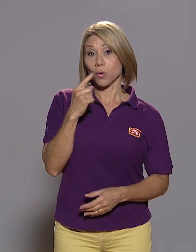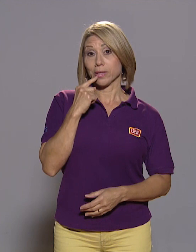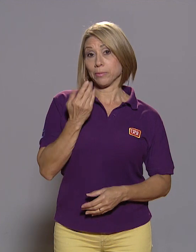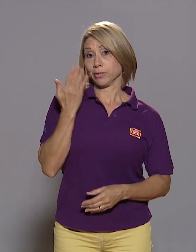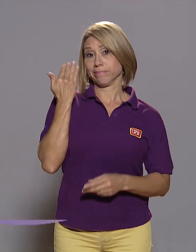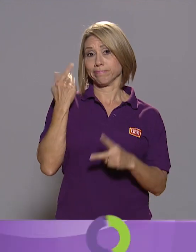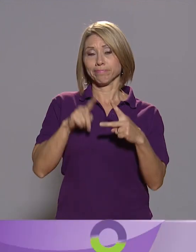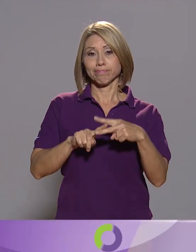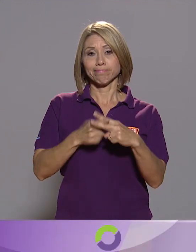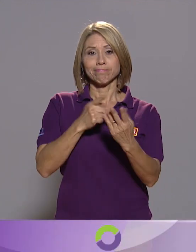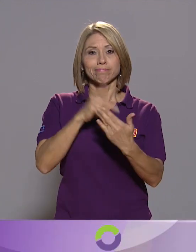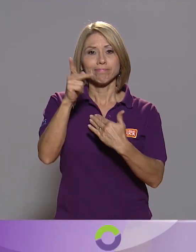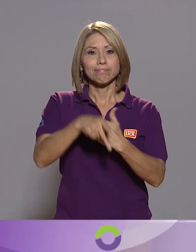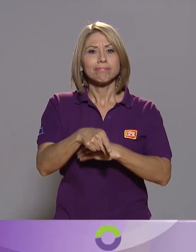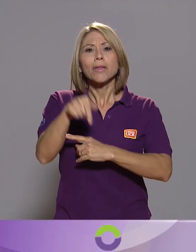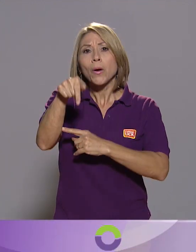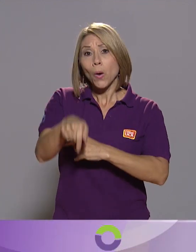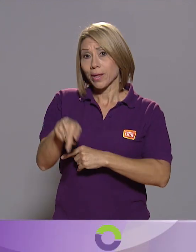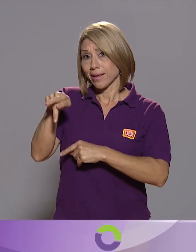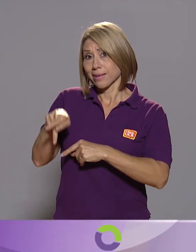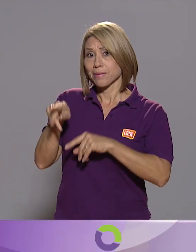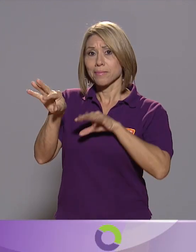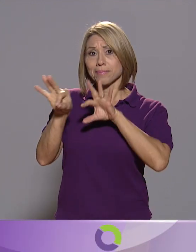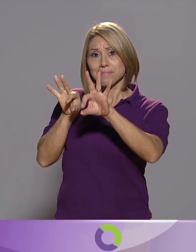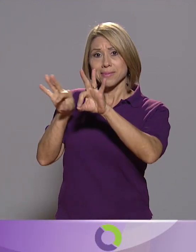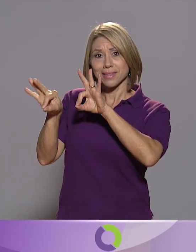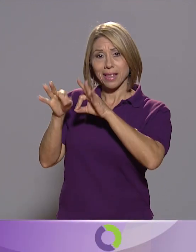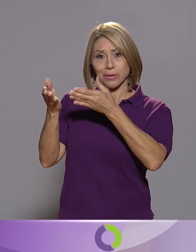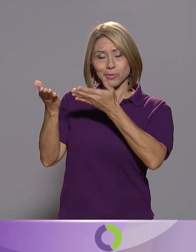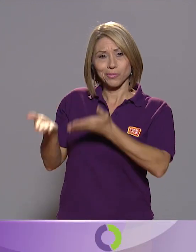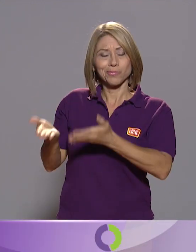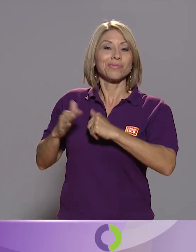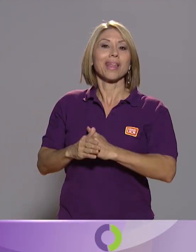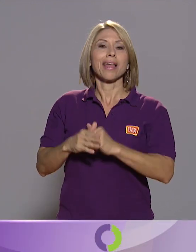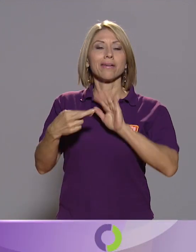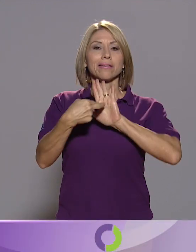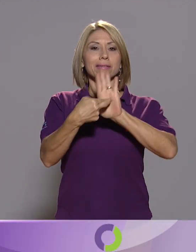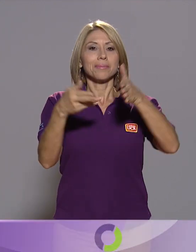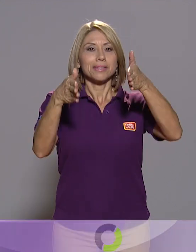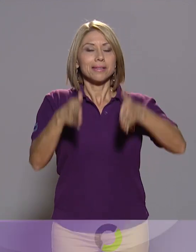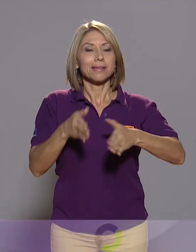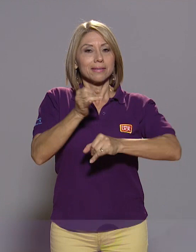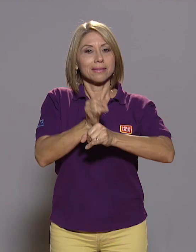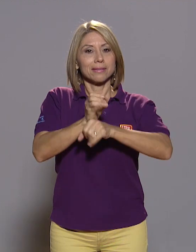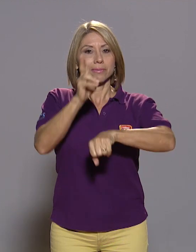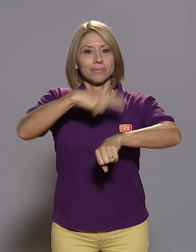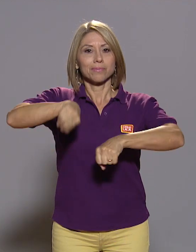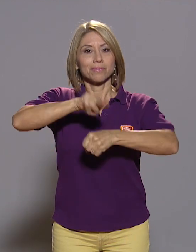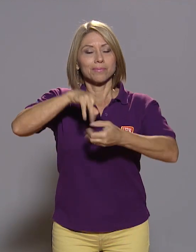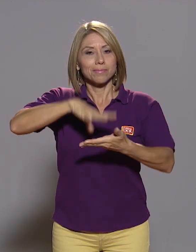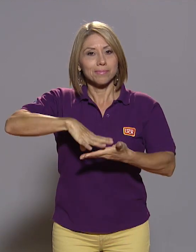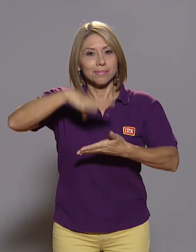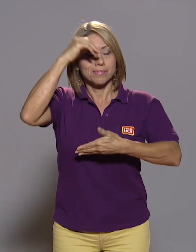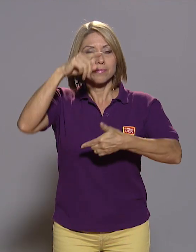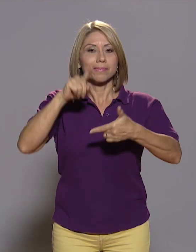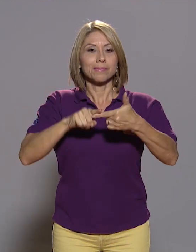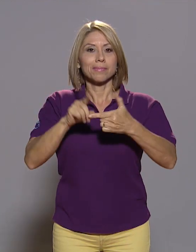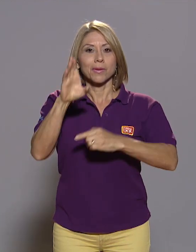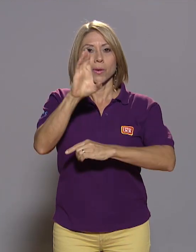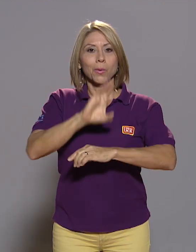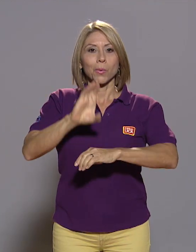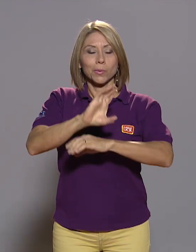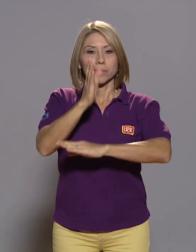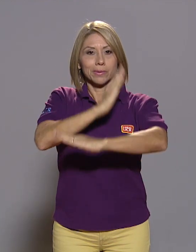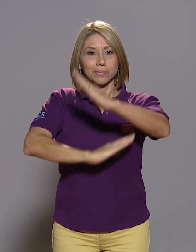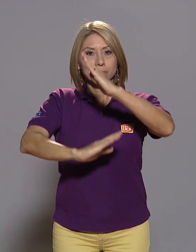Tal cual lo anunciamos al inicio del programa, hoy tenemos invitados en el set de Nexos a representantes del Instituto Nacional de Aprendizaje y